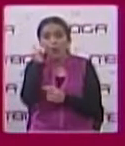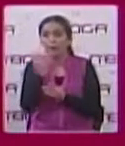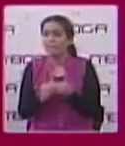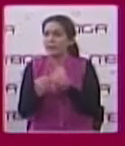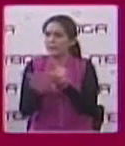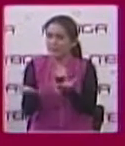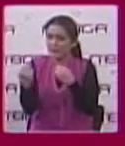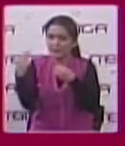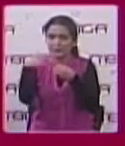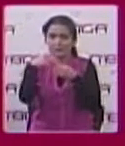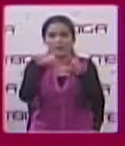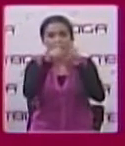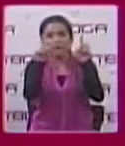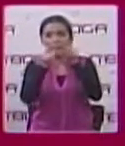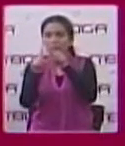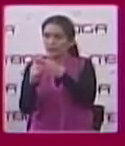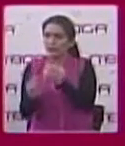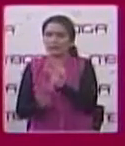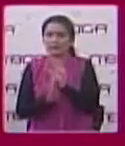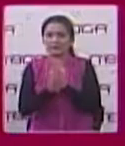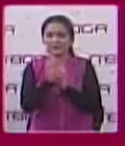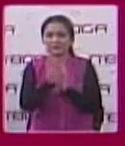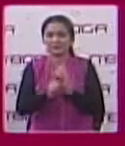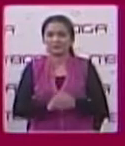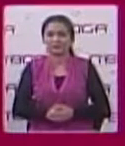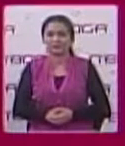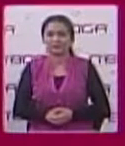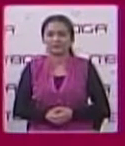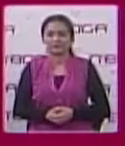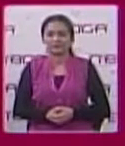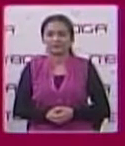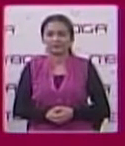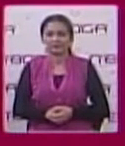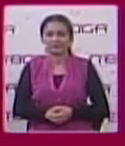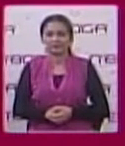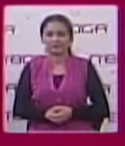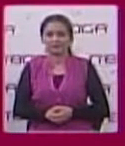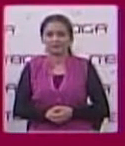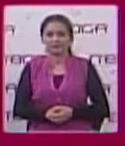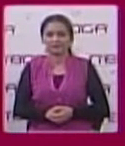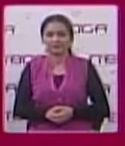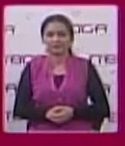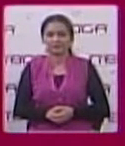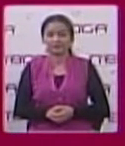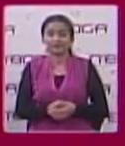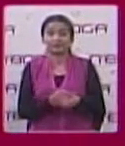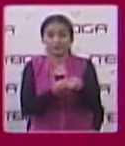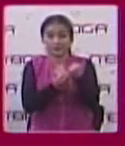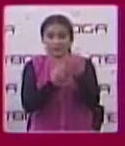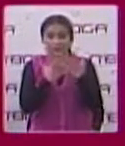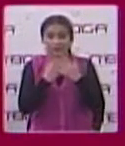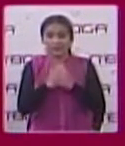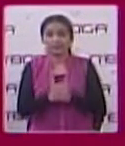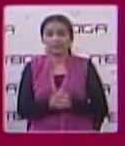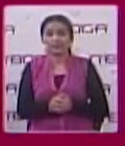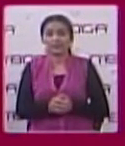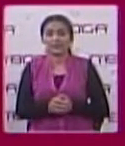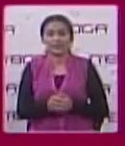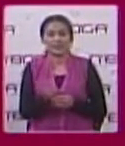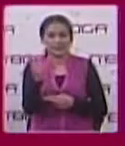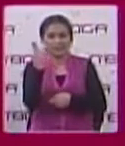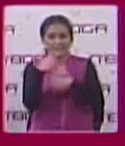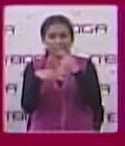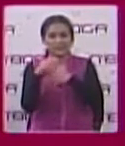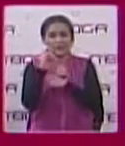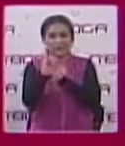las mujeres en el sector empresarial. Y según un informe también, Luz María, basado en el último estudio del International Business Report,